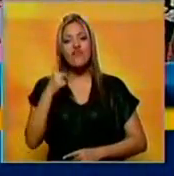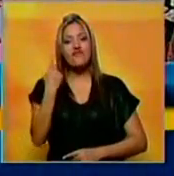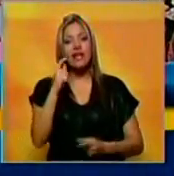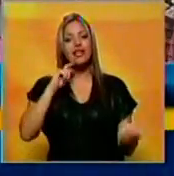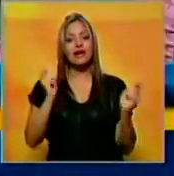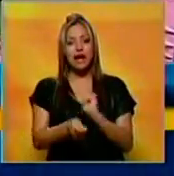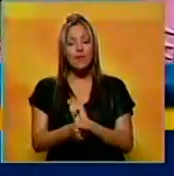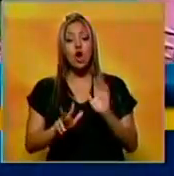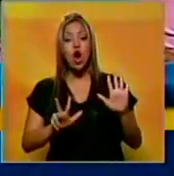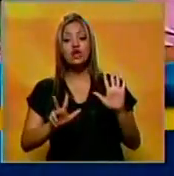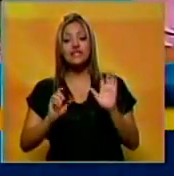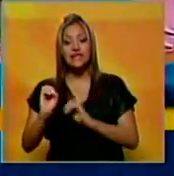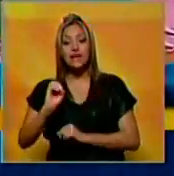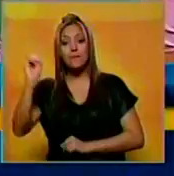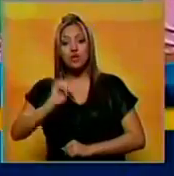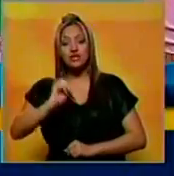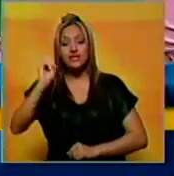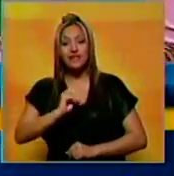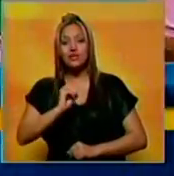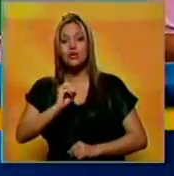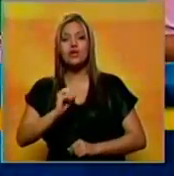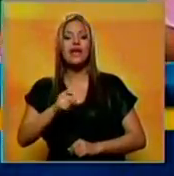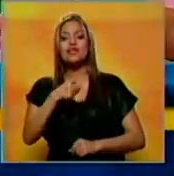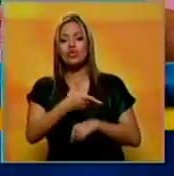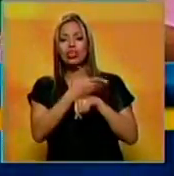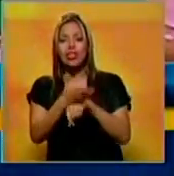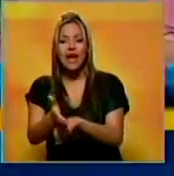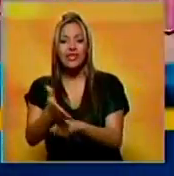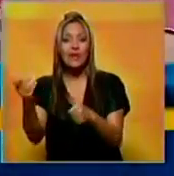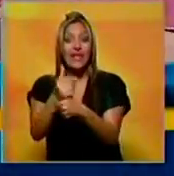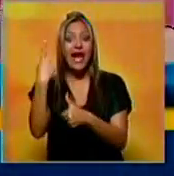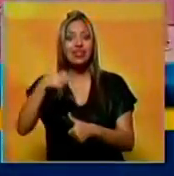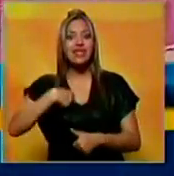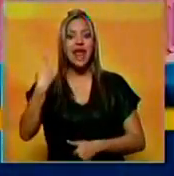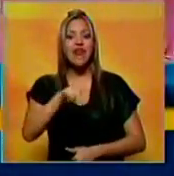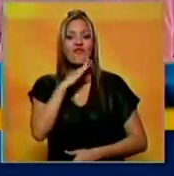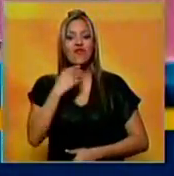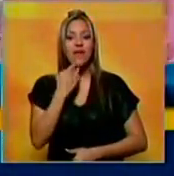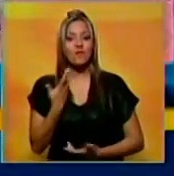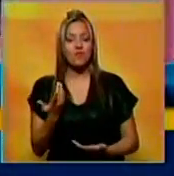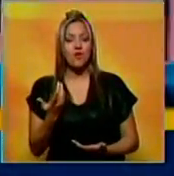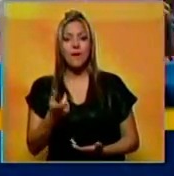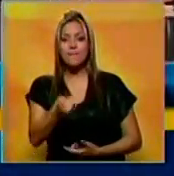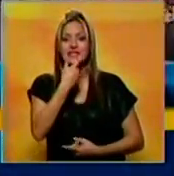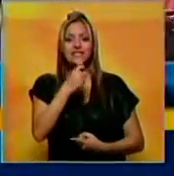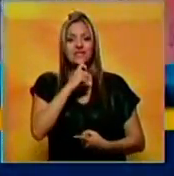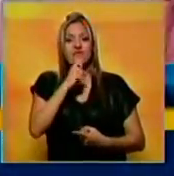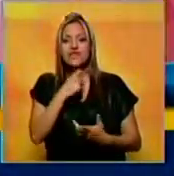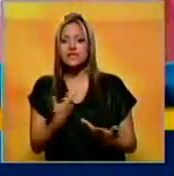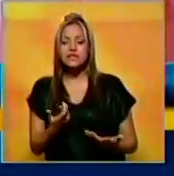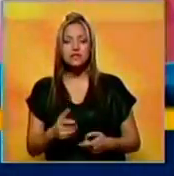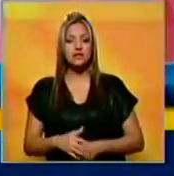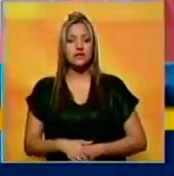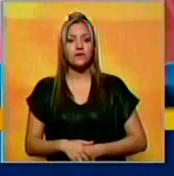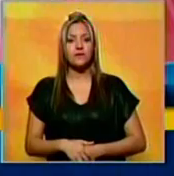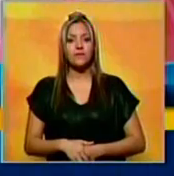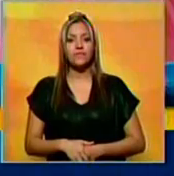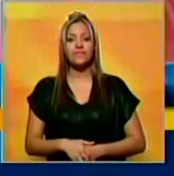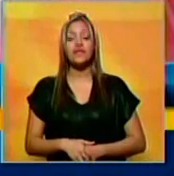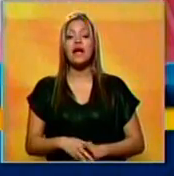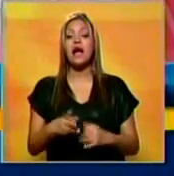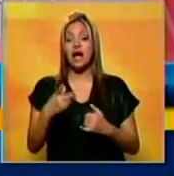cambiar. 80% de los casos son diagnosticados muy tarde y el acceso a los medicamentos se dificulta. Todavía nos